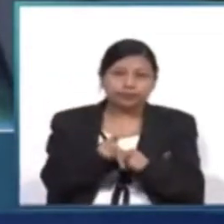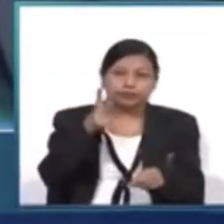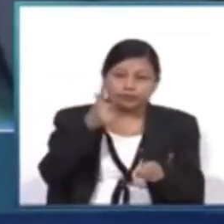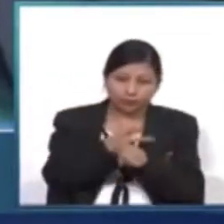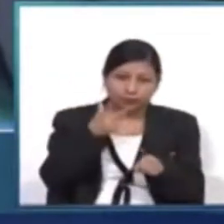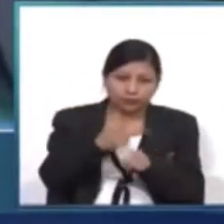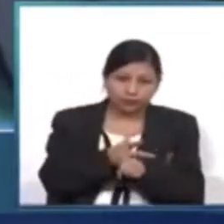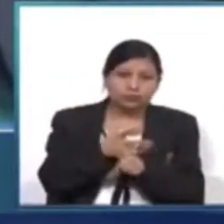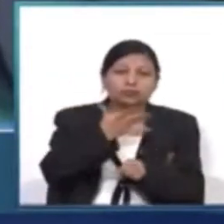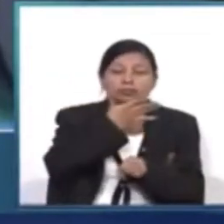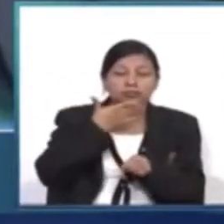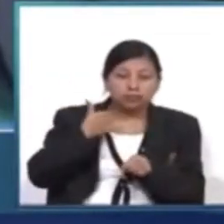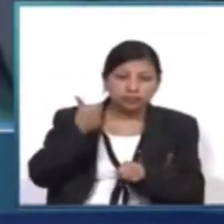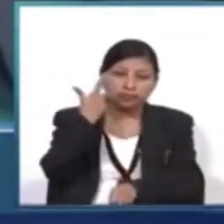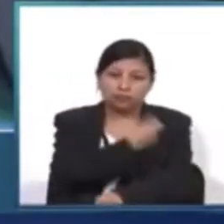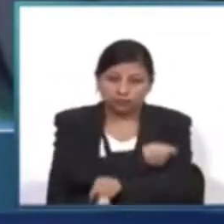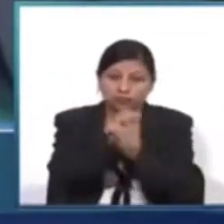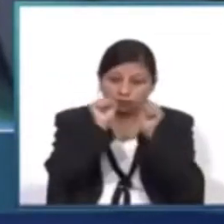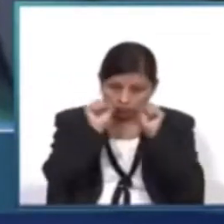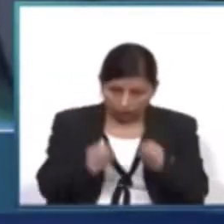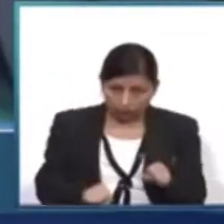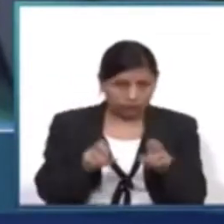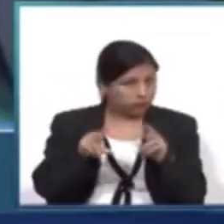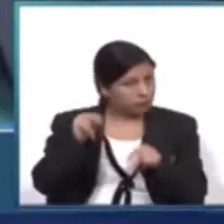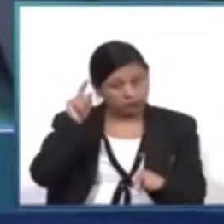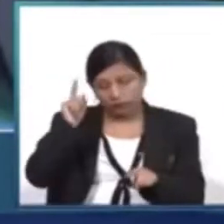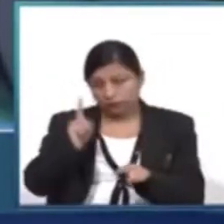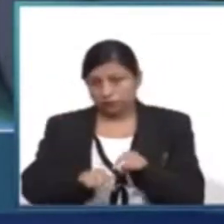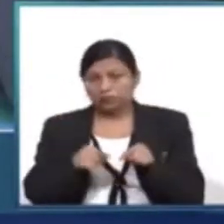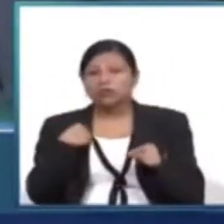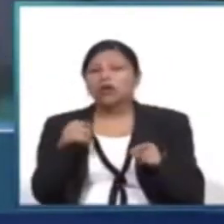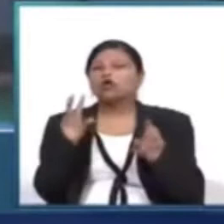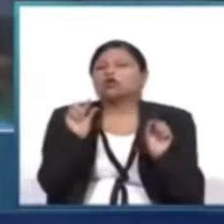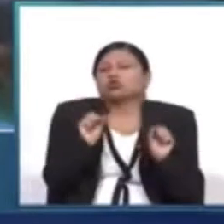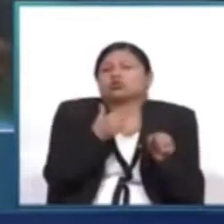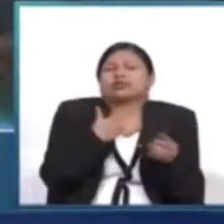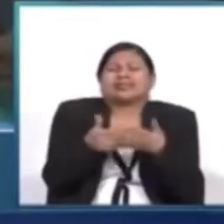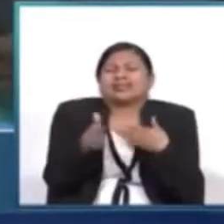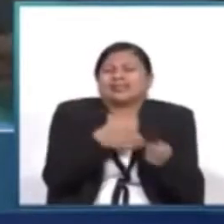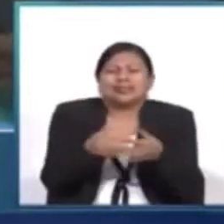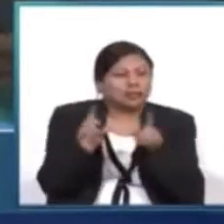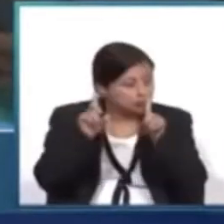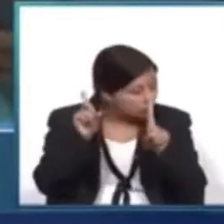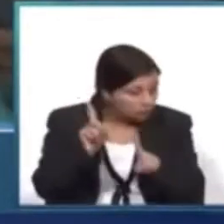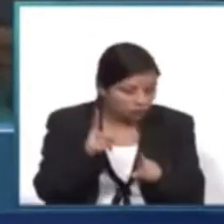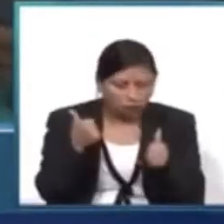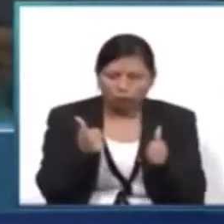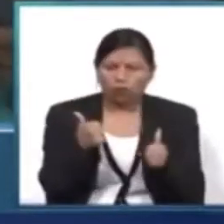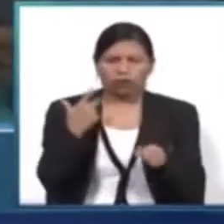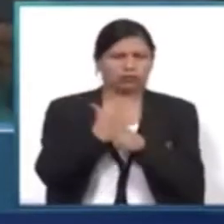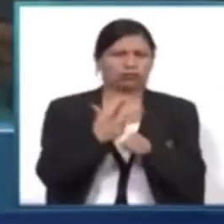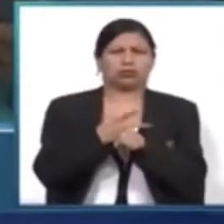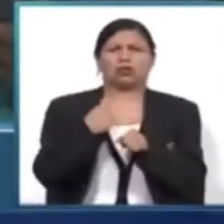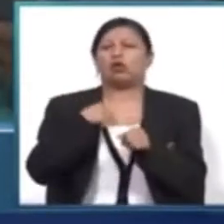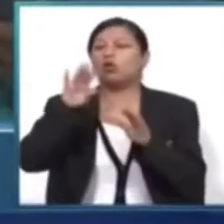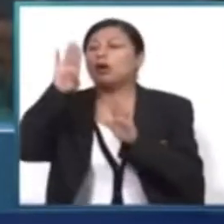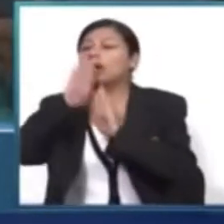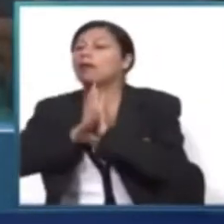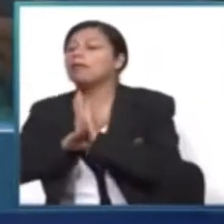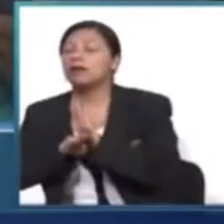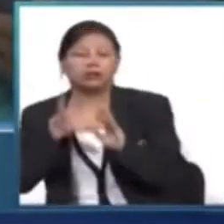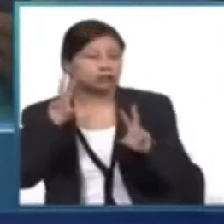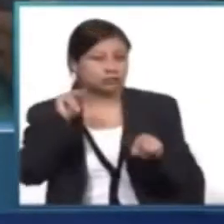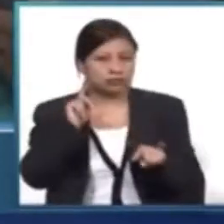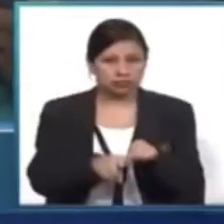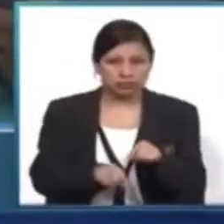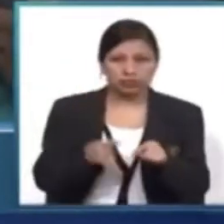guatemalteco tenga la mejor vacuna posible, que no nos vayamos a conformar con la que es buena para Guatemala, lo que es la más barata, porque